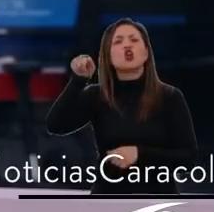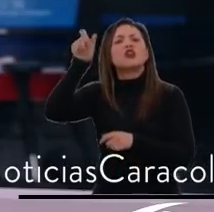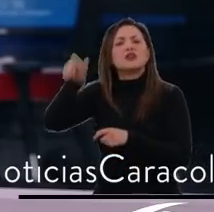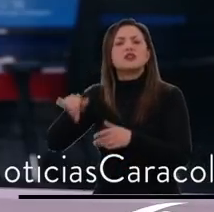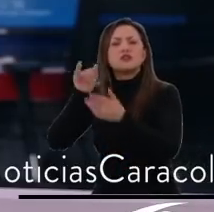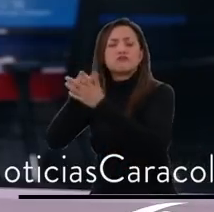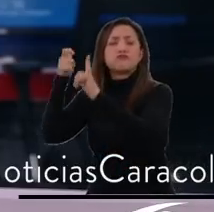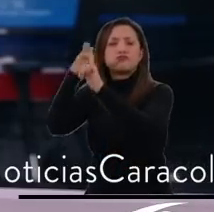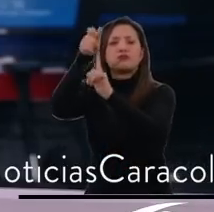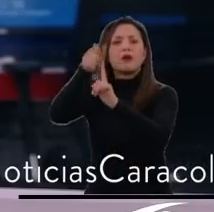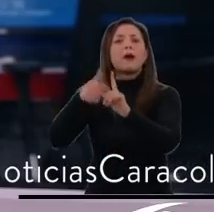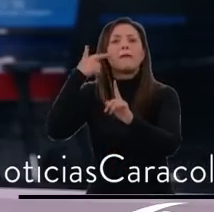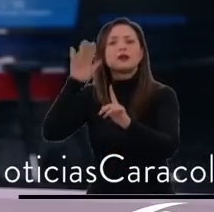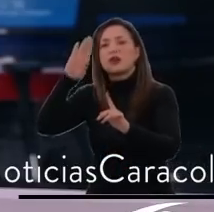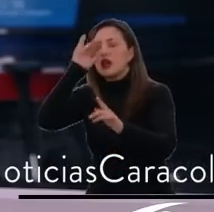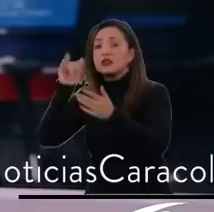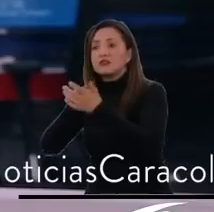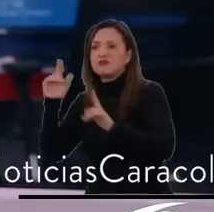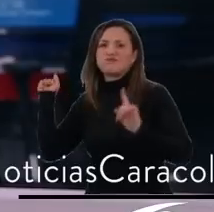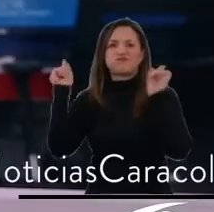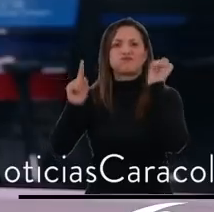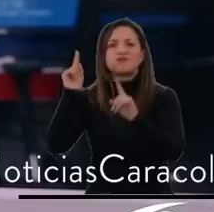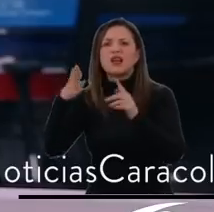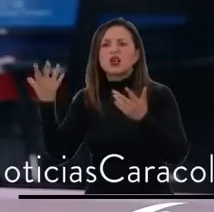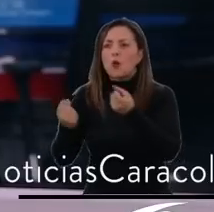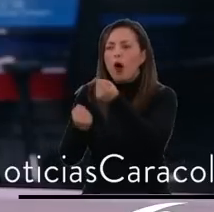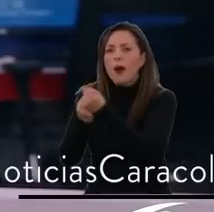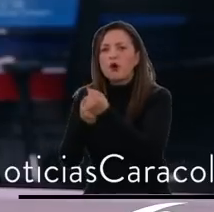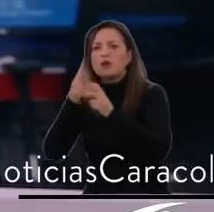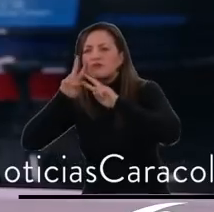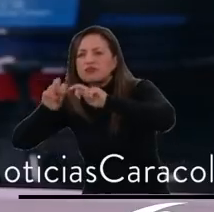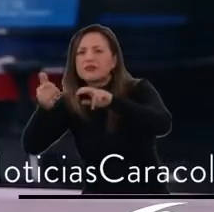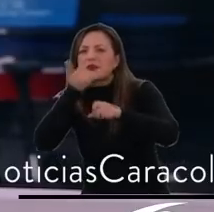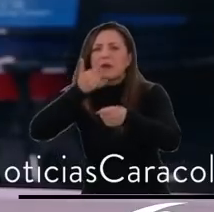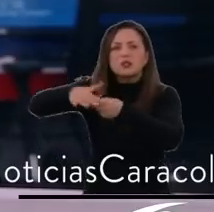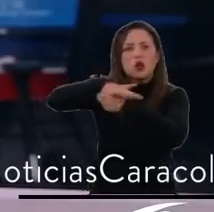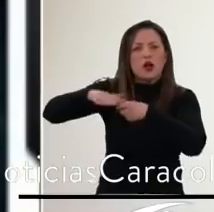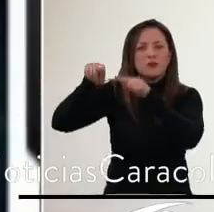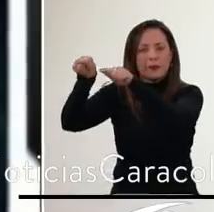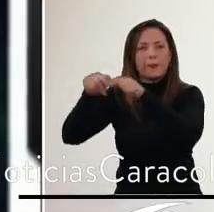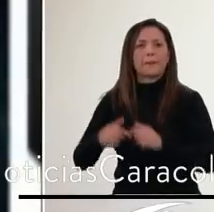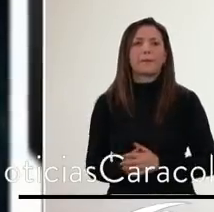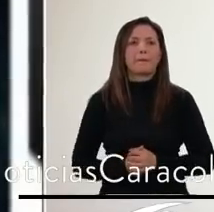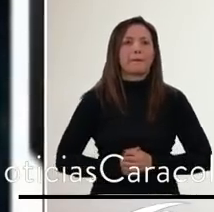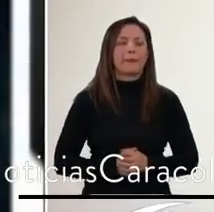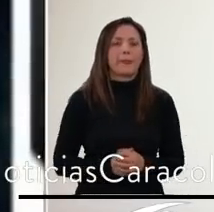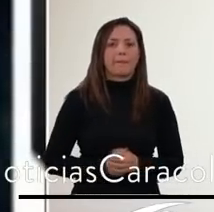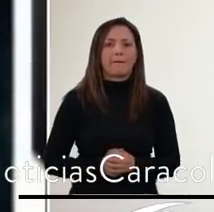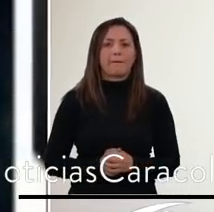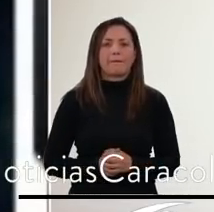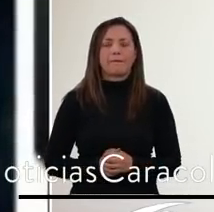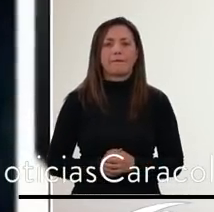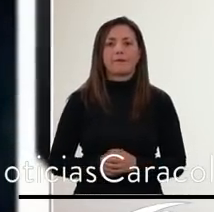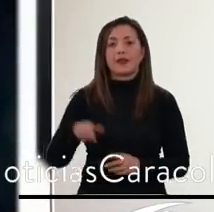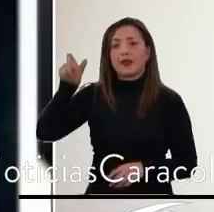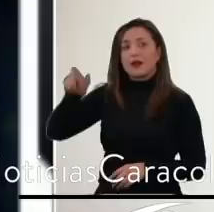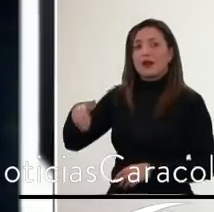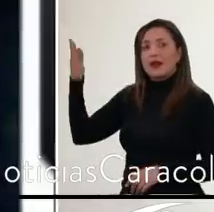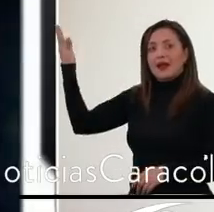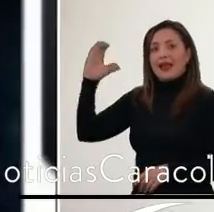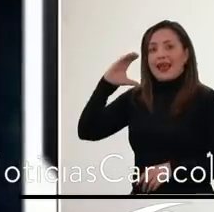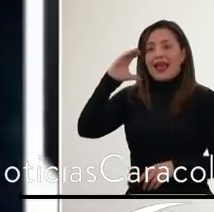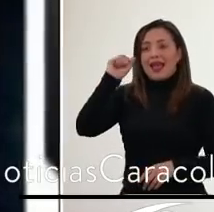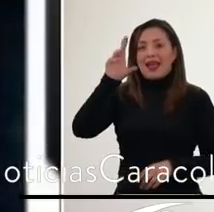Al municipio fueron enviados refuerzos e investigadores para aclarar todos estos hechos. Como Carlos Peñaranda,